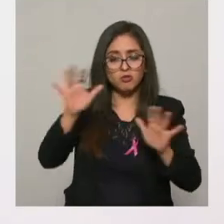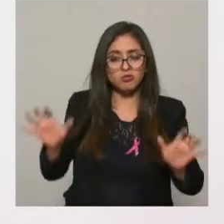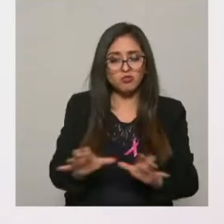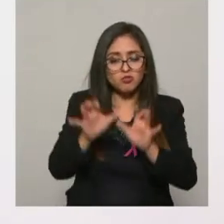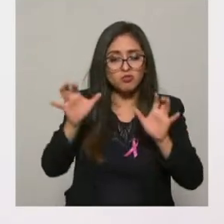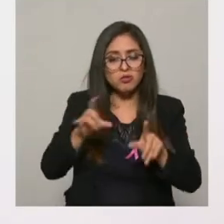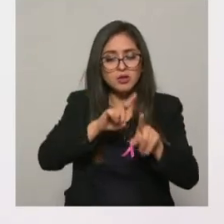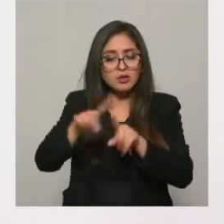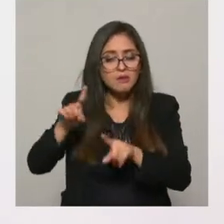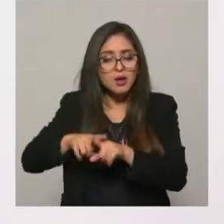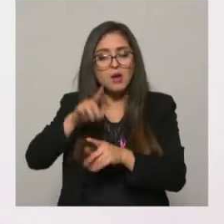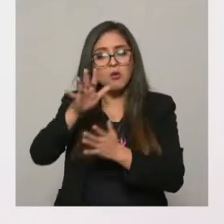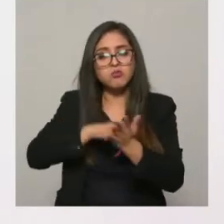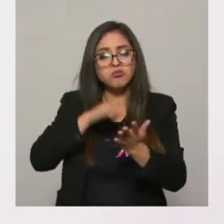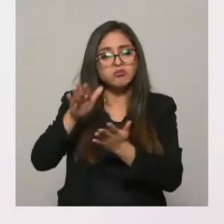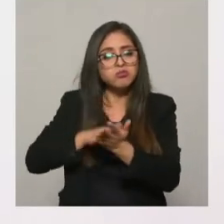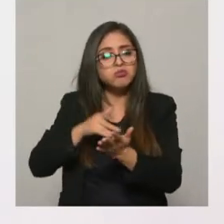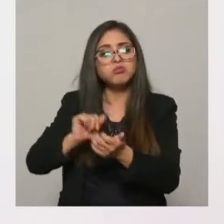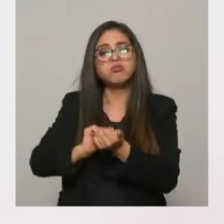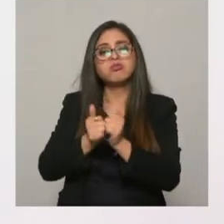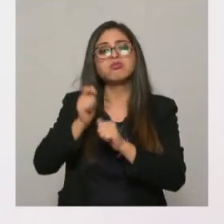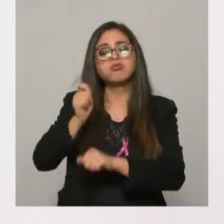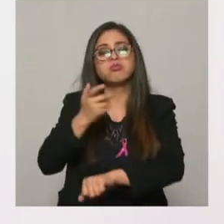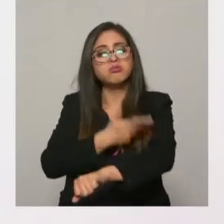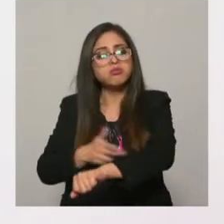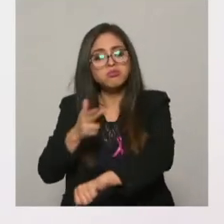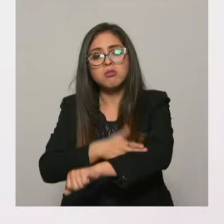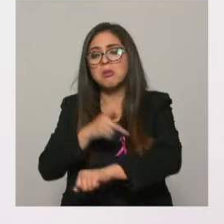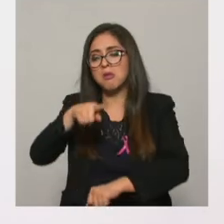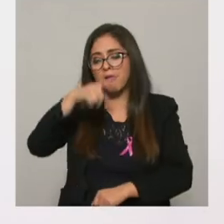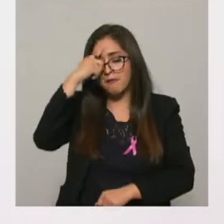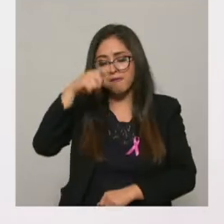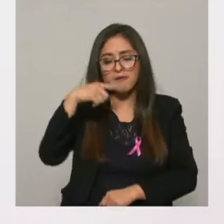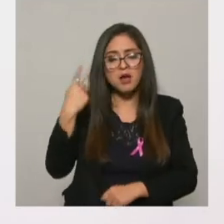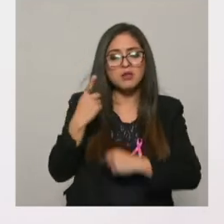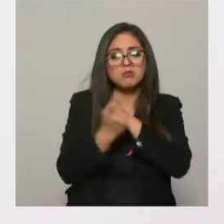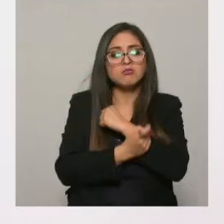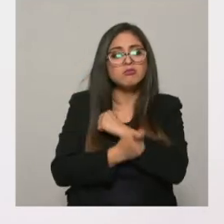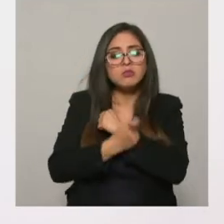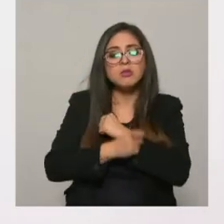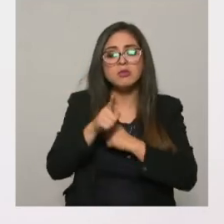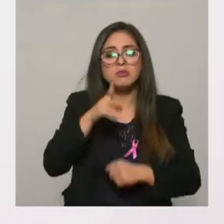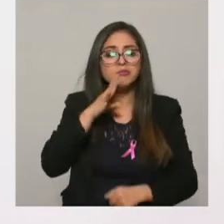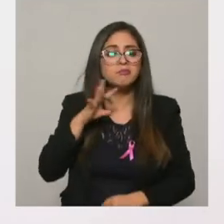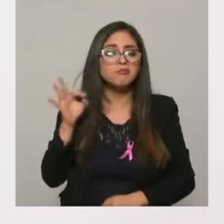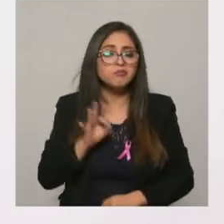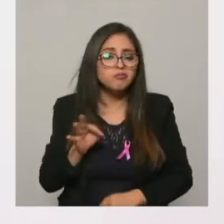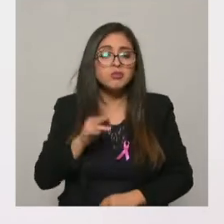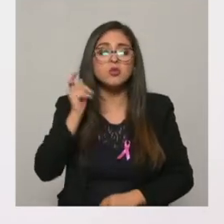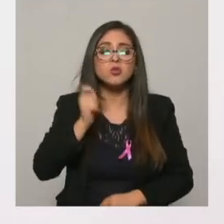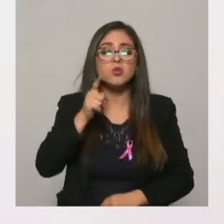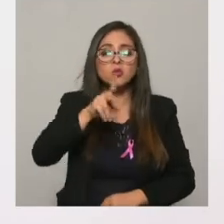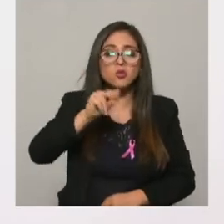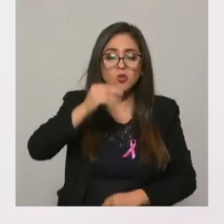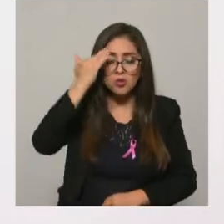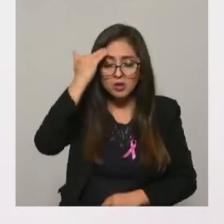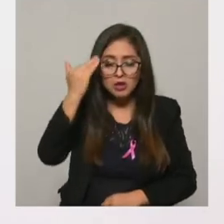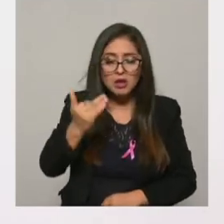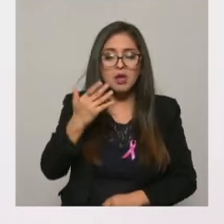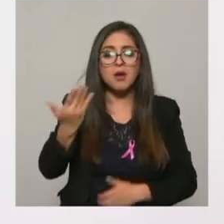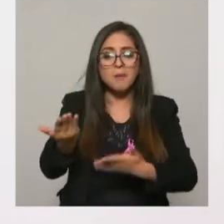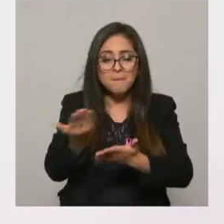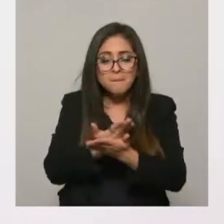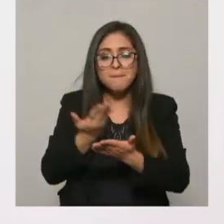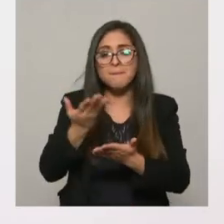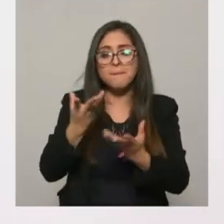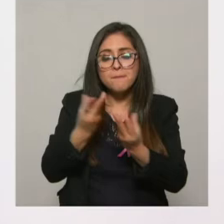son digitales, se pueden emitir resoluciones de forma automatizada, muy sencilla, sin que medie la intervención de